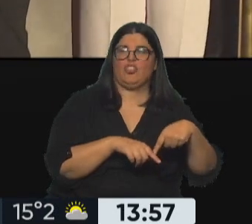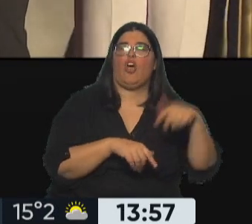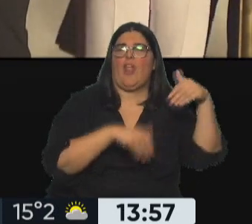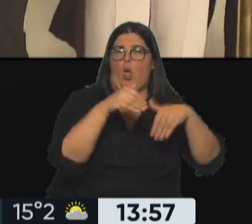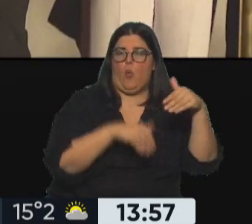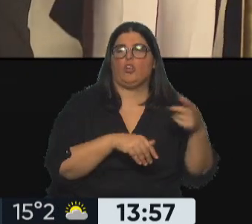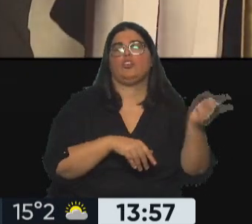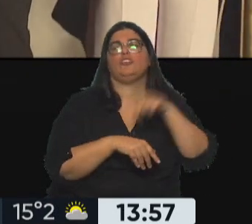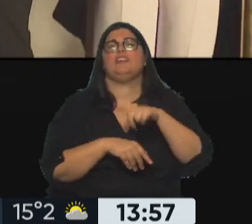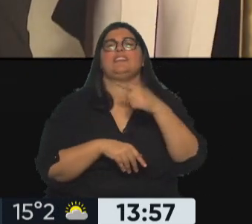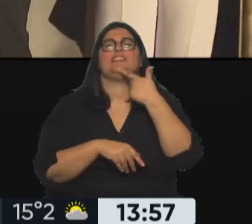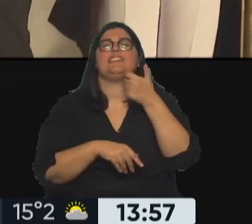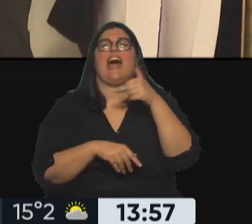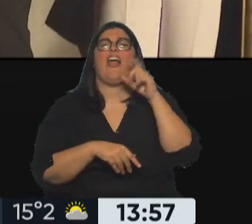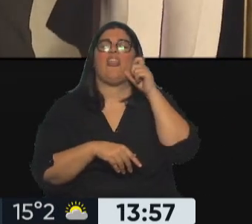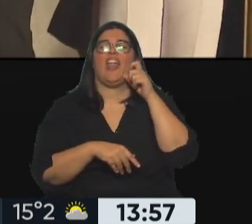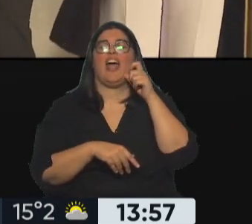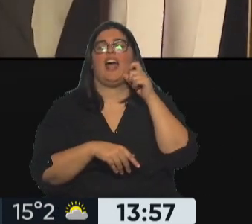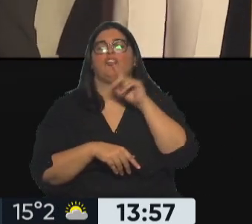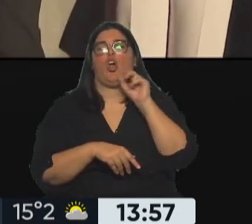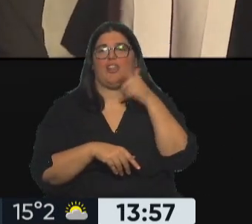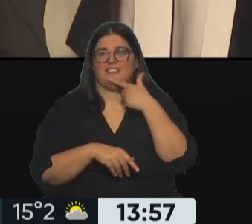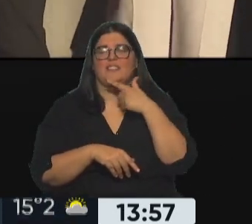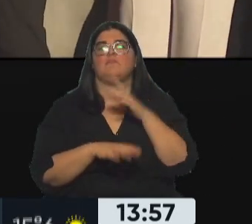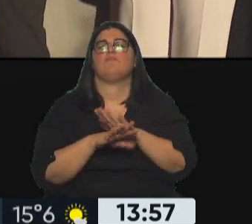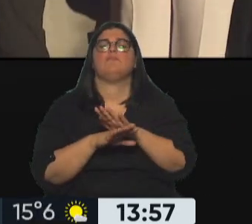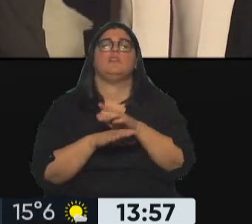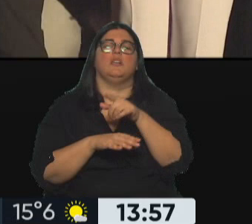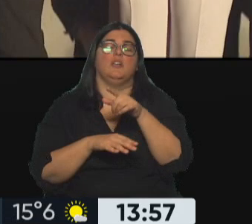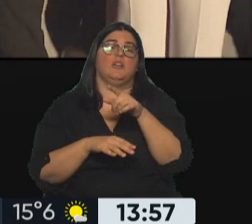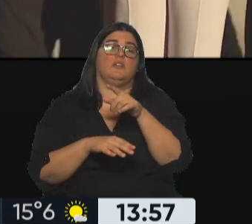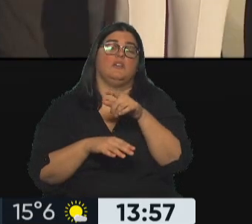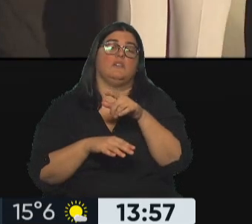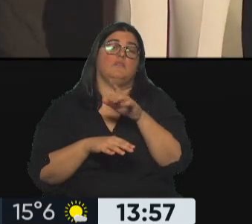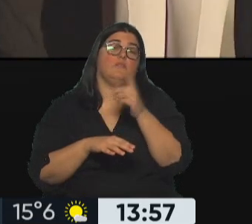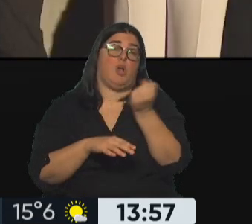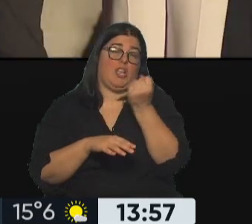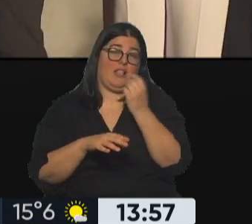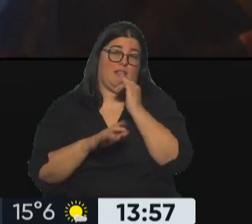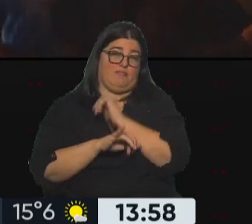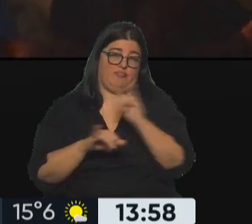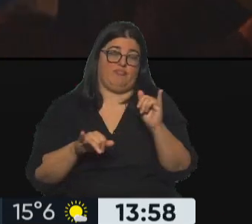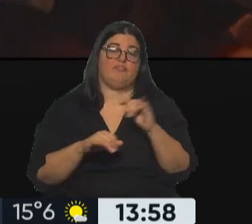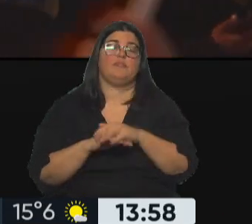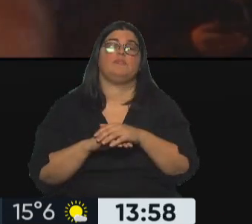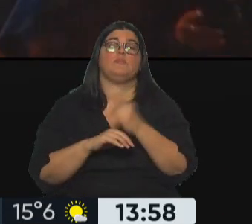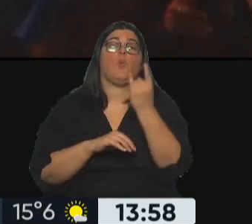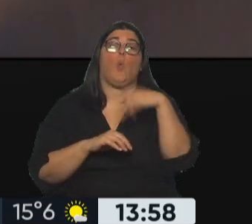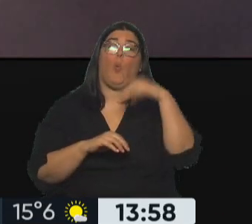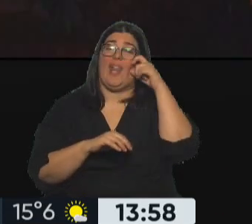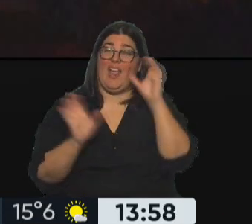de UNE, que sacó 37% de los votos. Un dato importante a tener en cuenta es el siguiente, que UNE, es